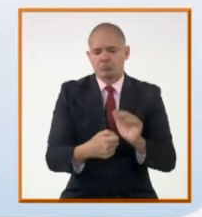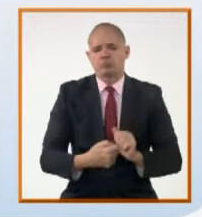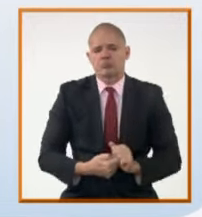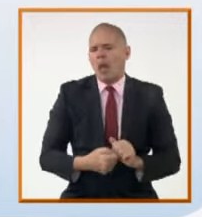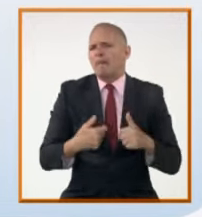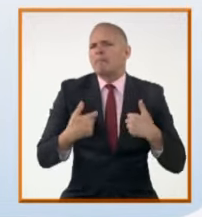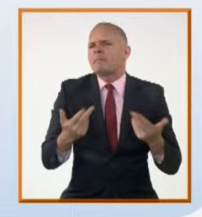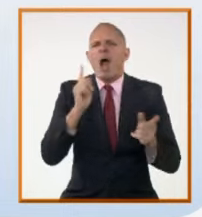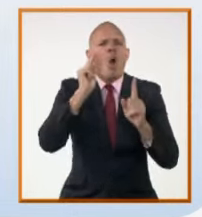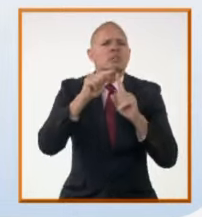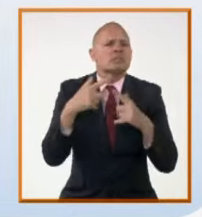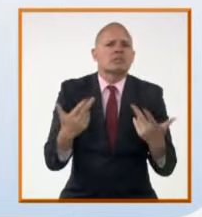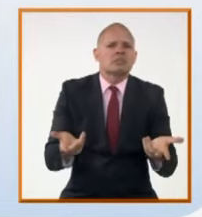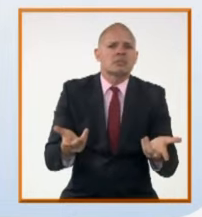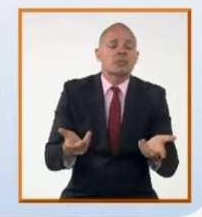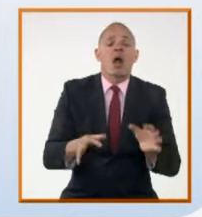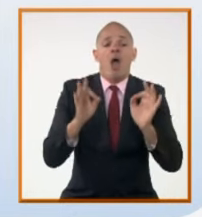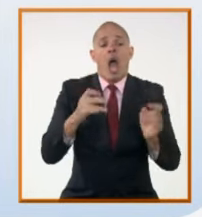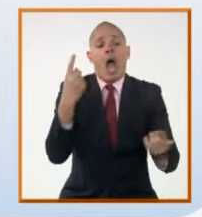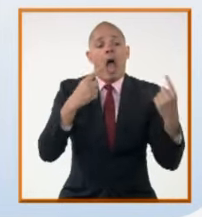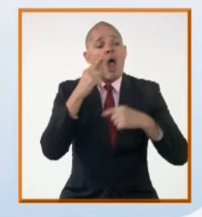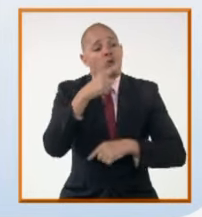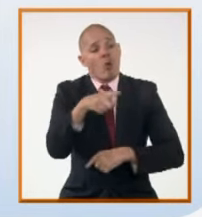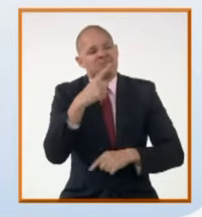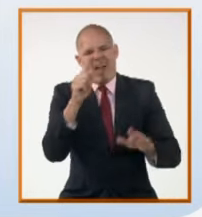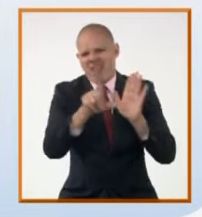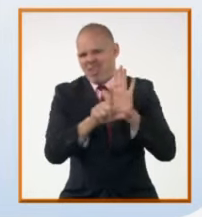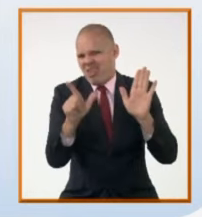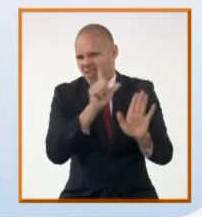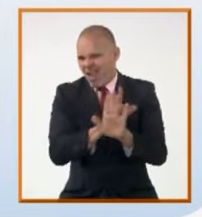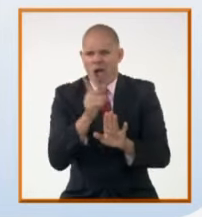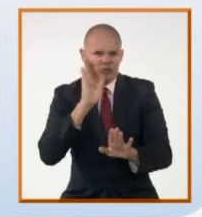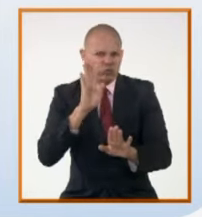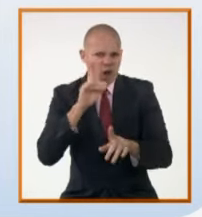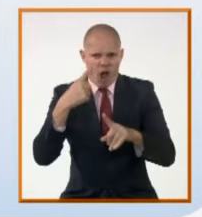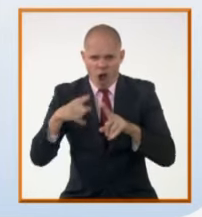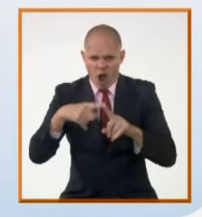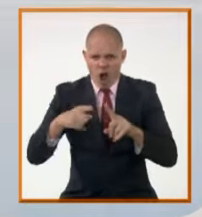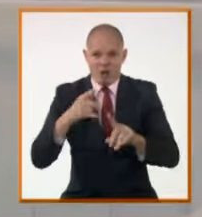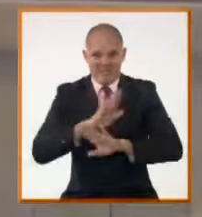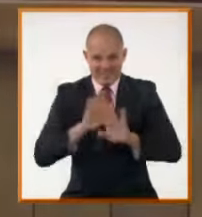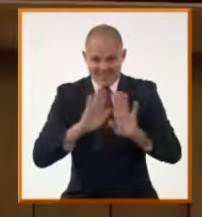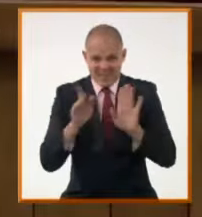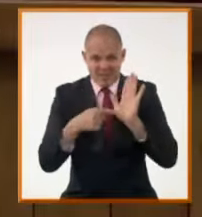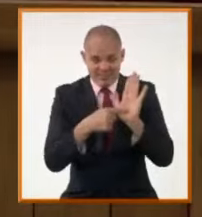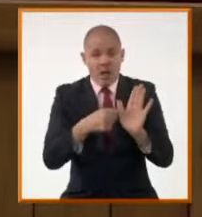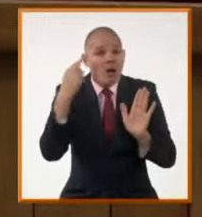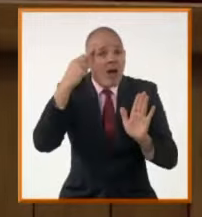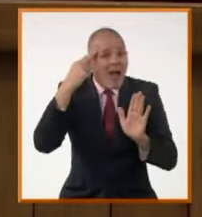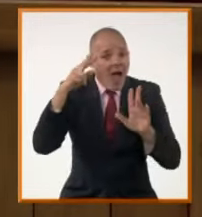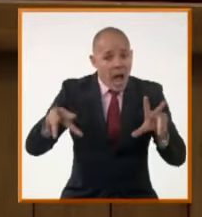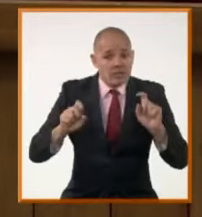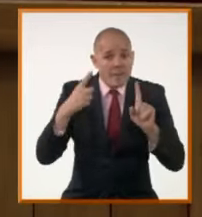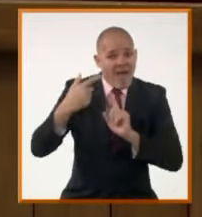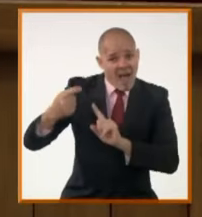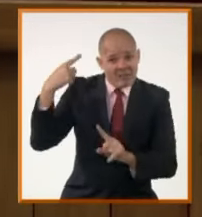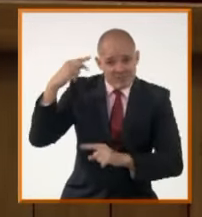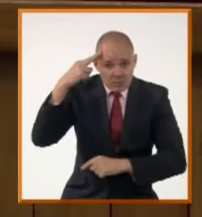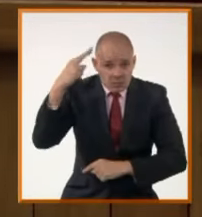incrementar el enfrentamiento a las ilegalidades de la corrupción, que en la asamblea pasada se rindió aquí un informe por el